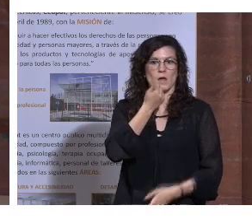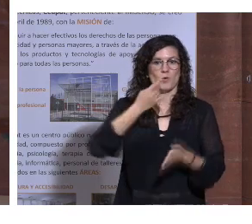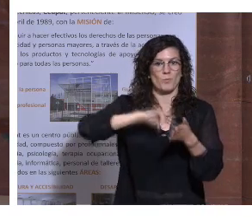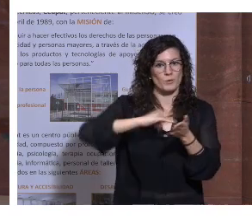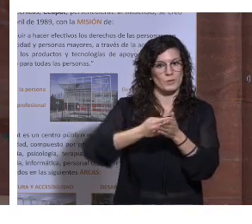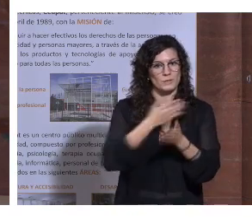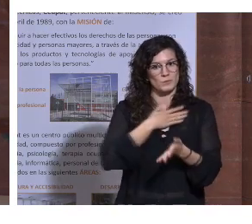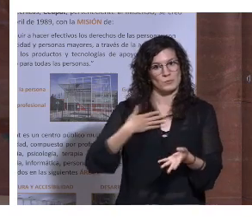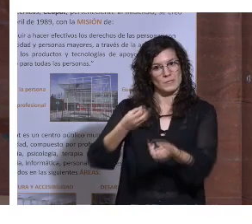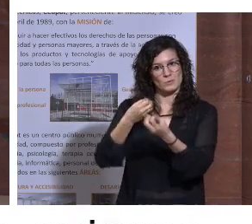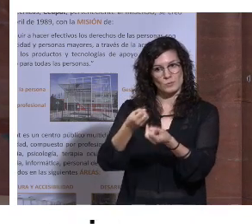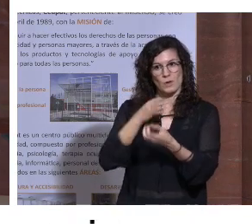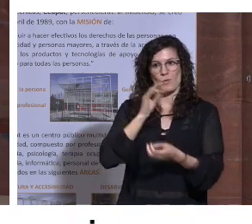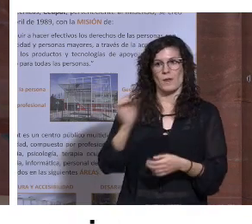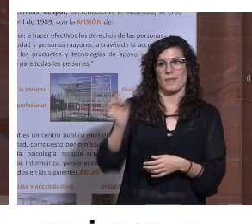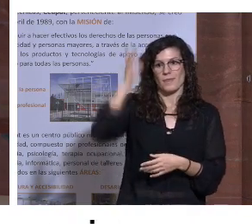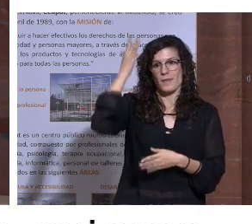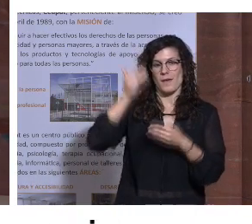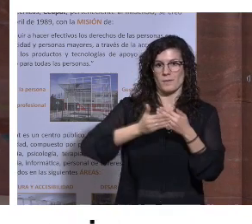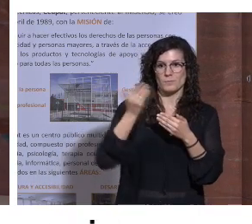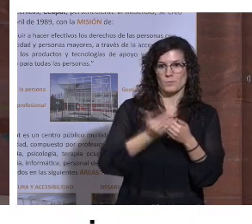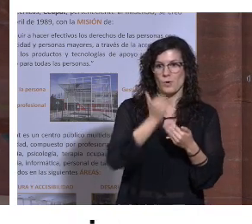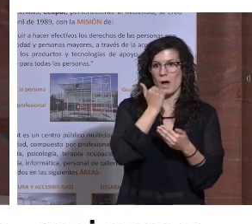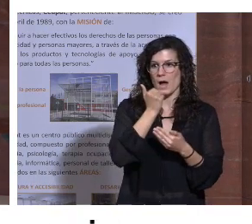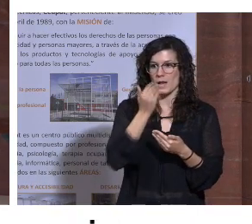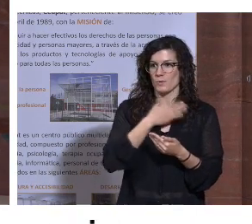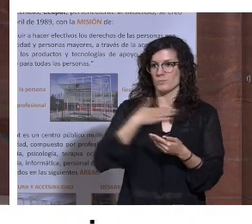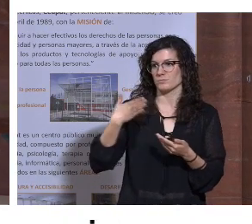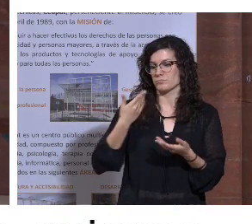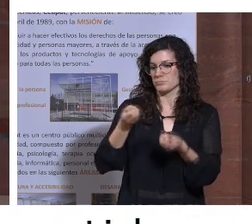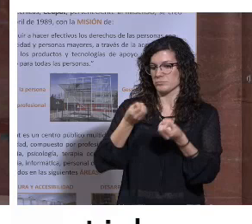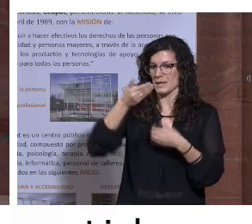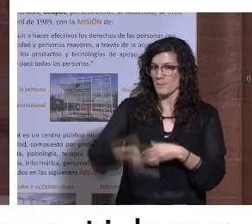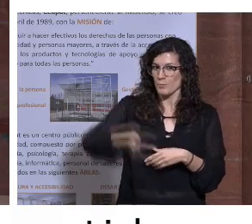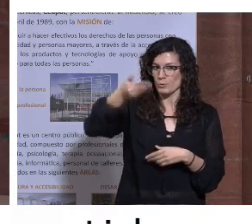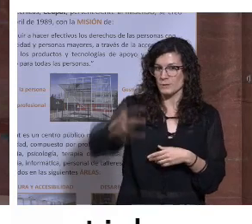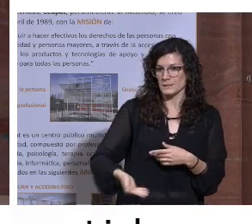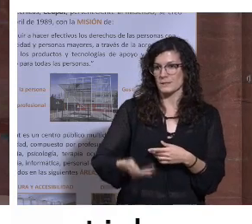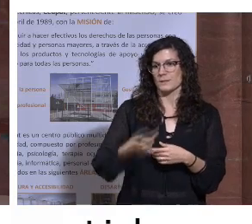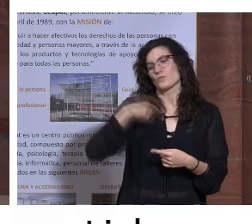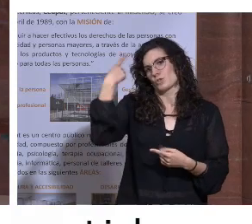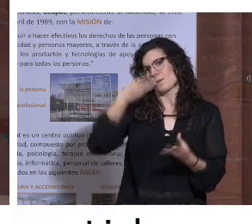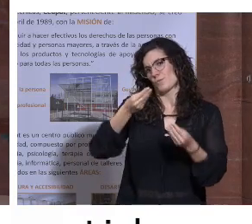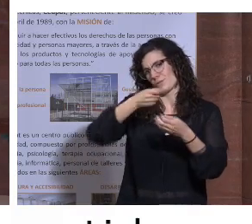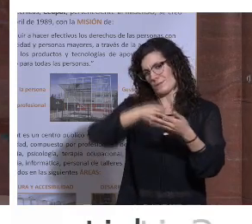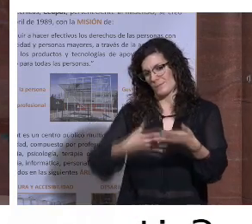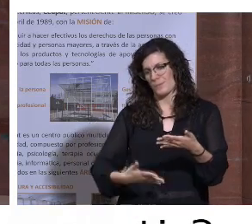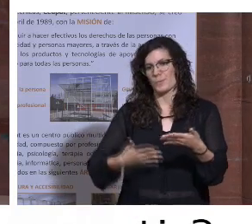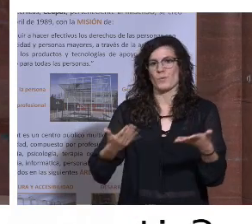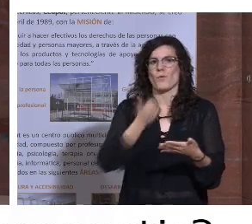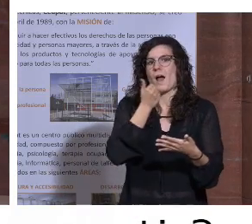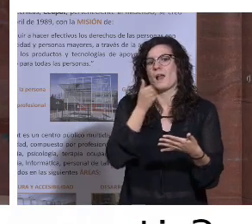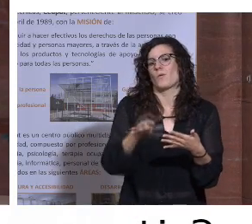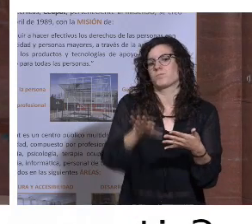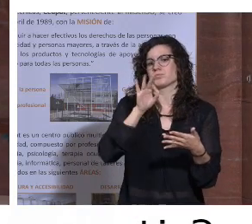alguna iniciativa que para ti hayan sido pues importantes y que quieras compartir? Sé que hay muchas, pero bueno, vamos